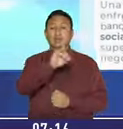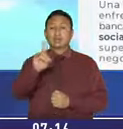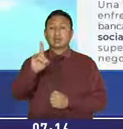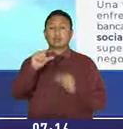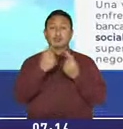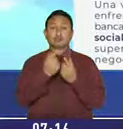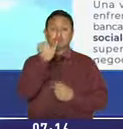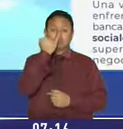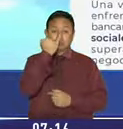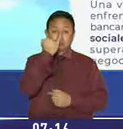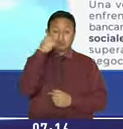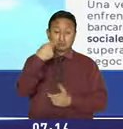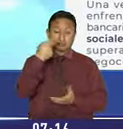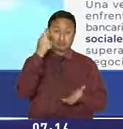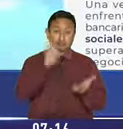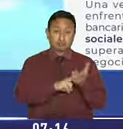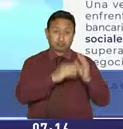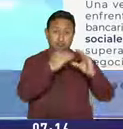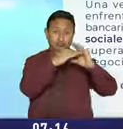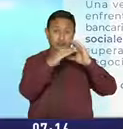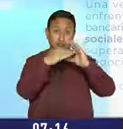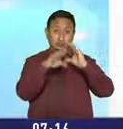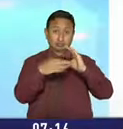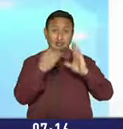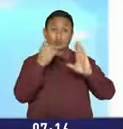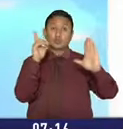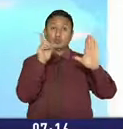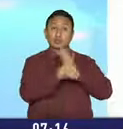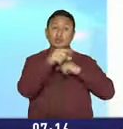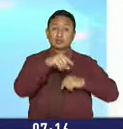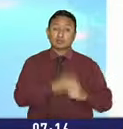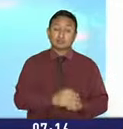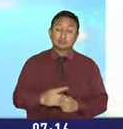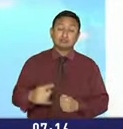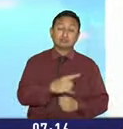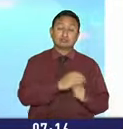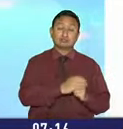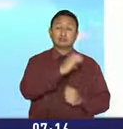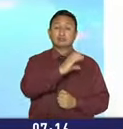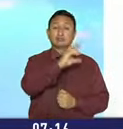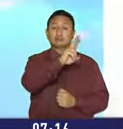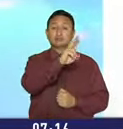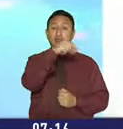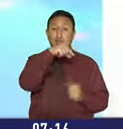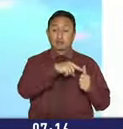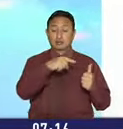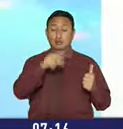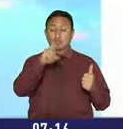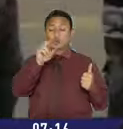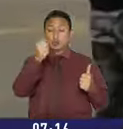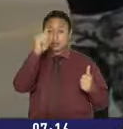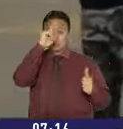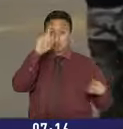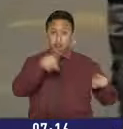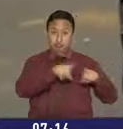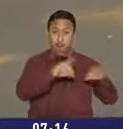comunicados denunciando un supuesto pacto entre el oficialismo y el correísmo, informó Valeria